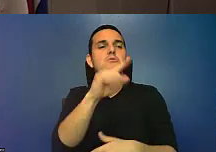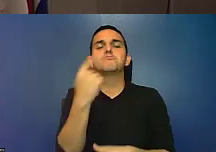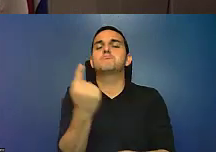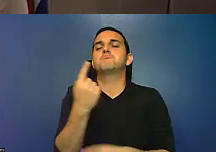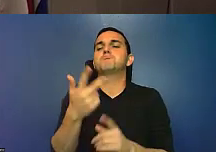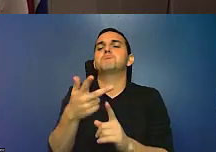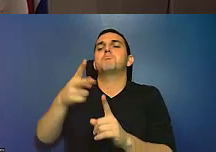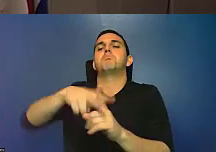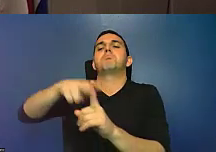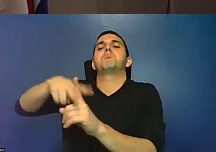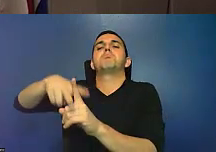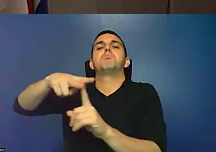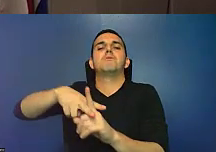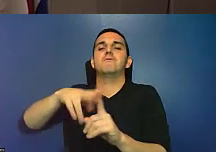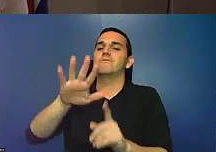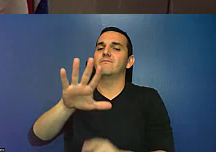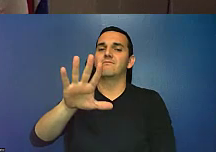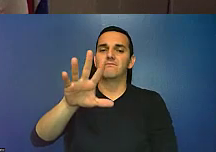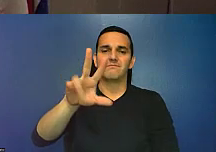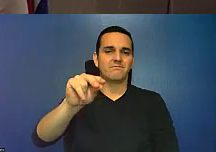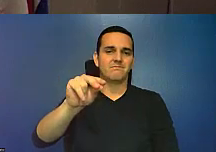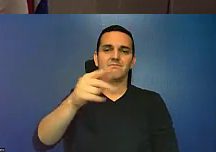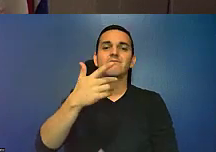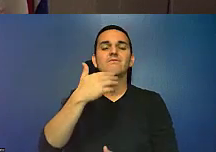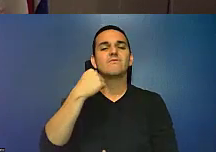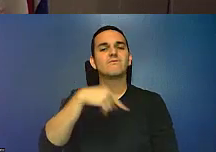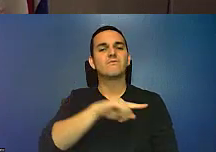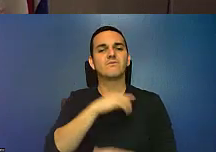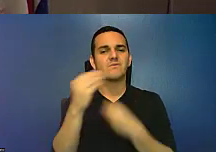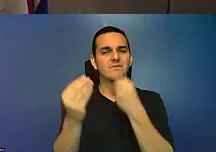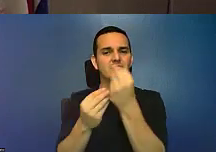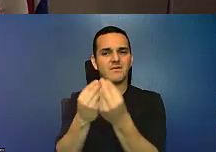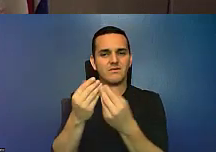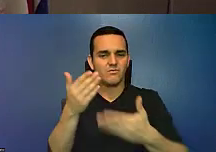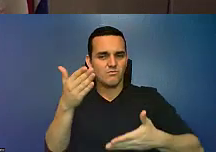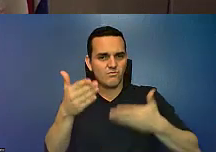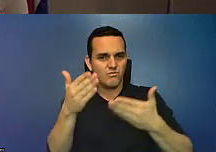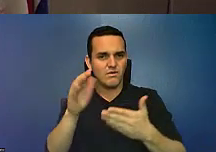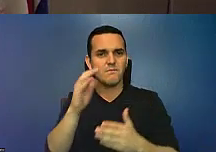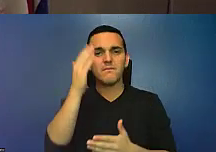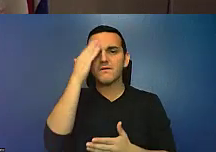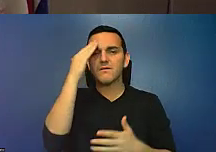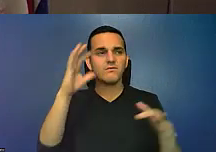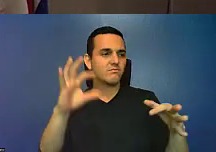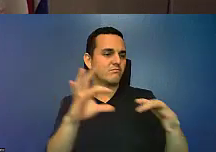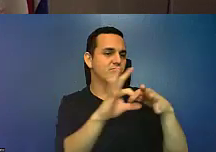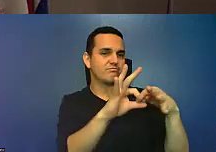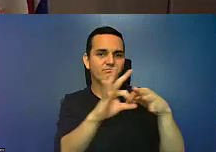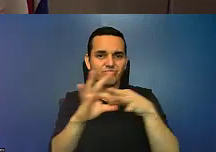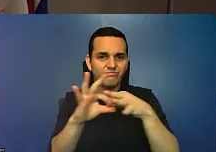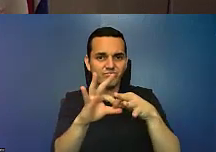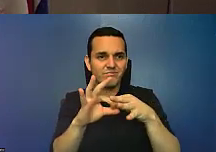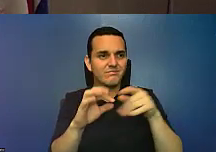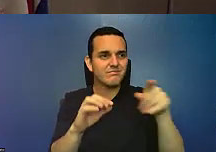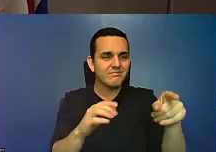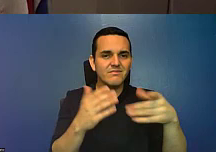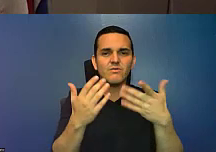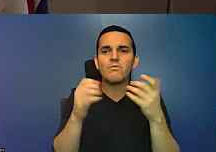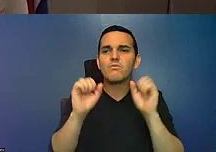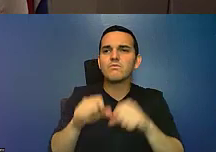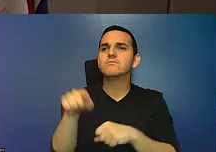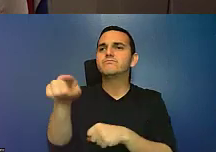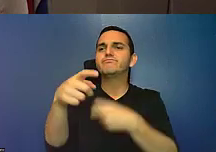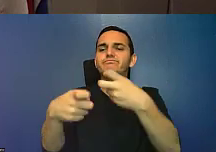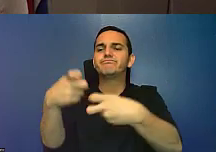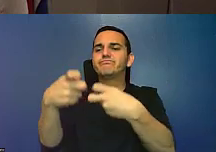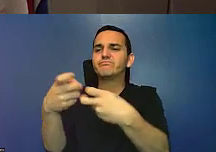una lógica de razonamiento para incorporar esos conceptos de programación para resolver problemas meramente en